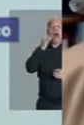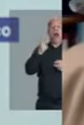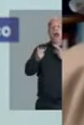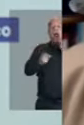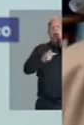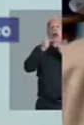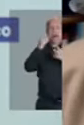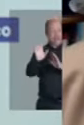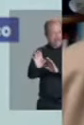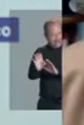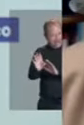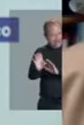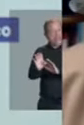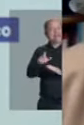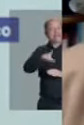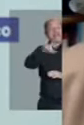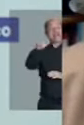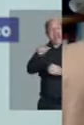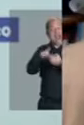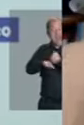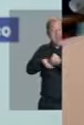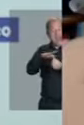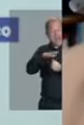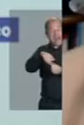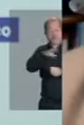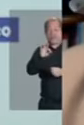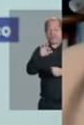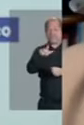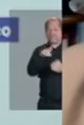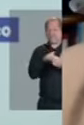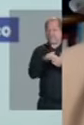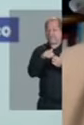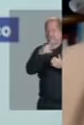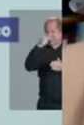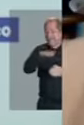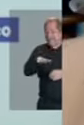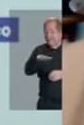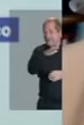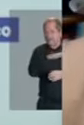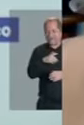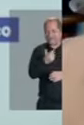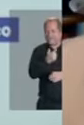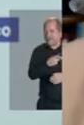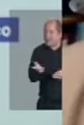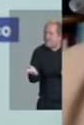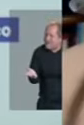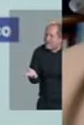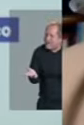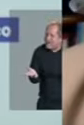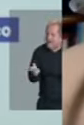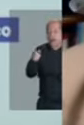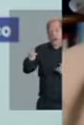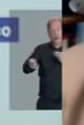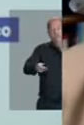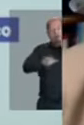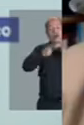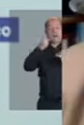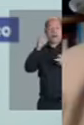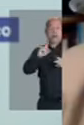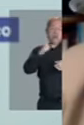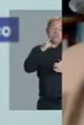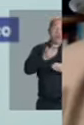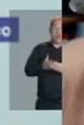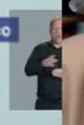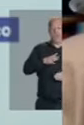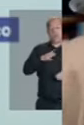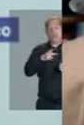sus cuestionamientos hacia las dos candidatas, a Gálvez refiriéndose al expresidente del Partido de Acción Nacional, Vicente